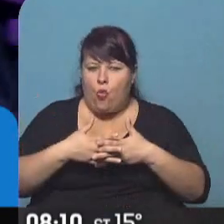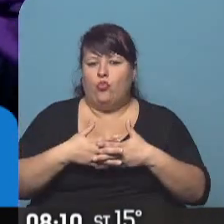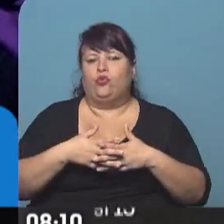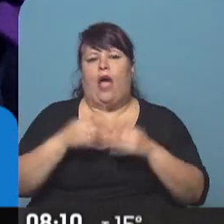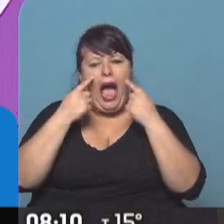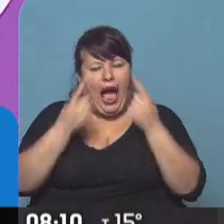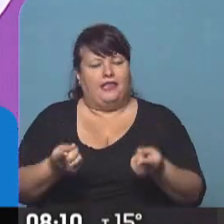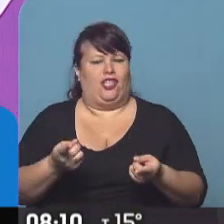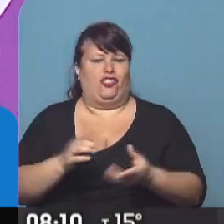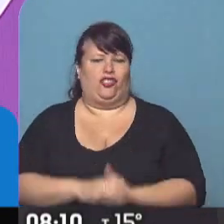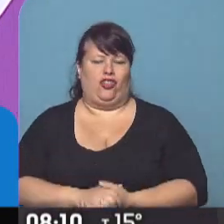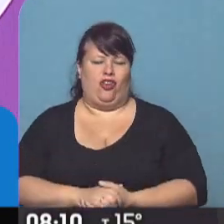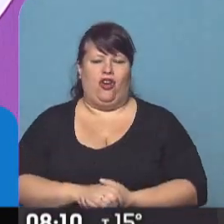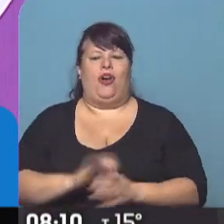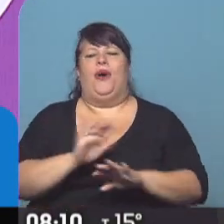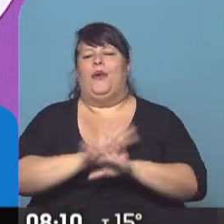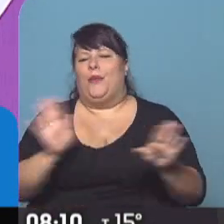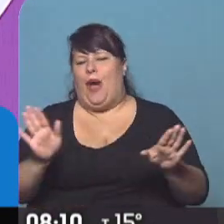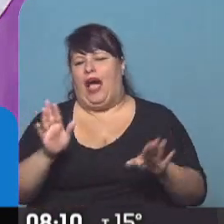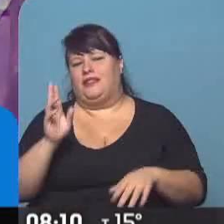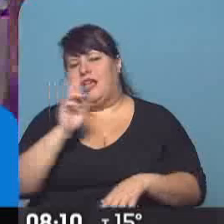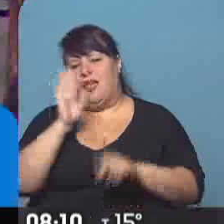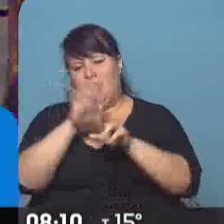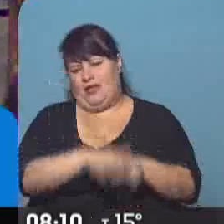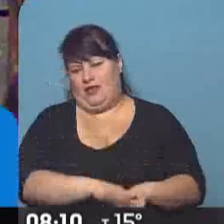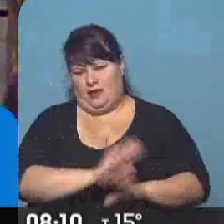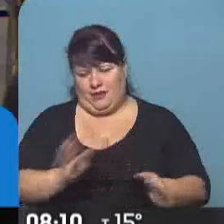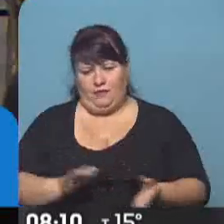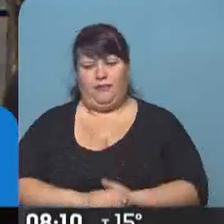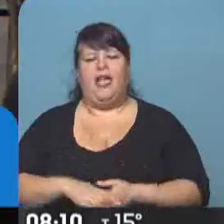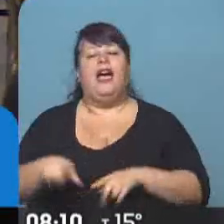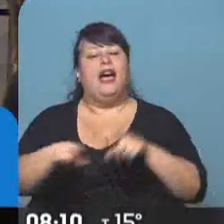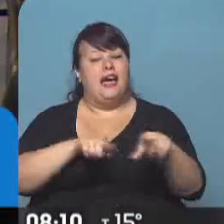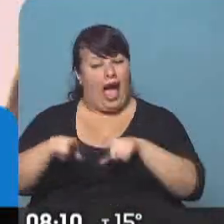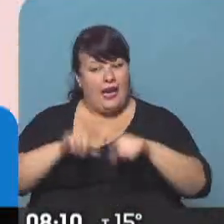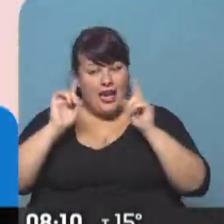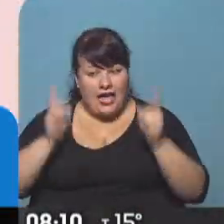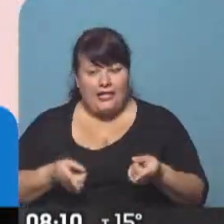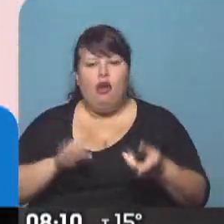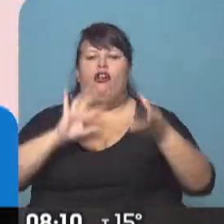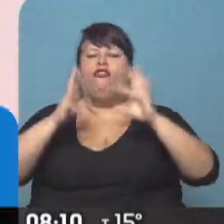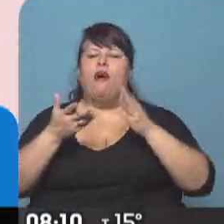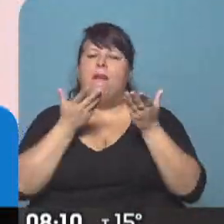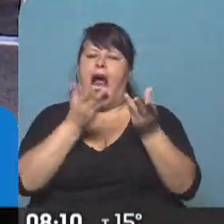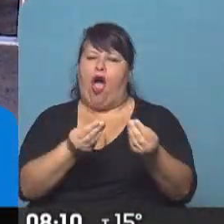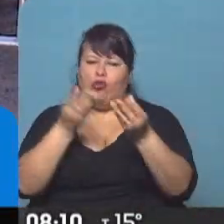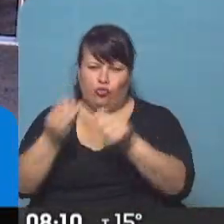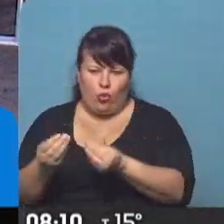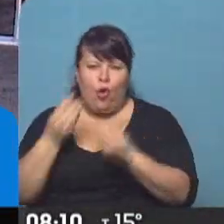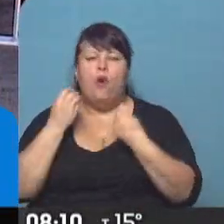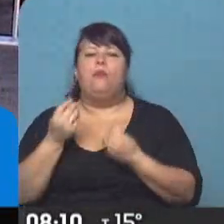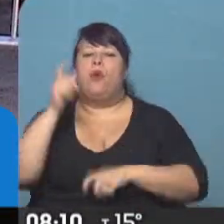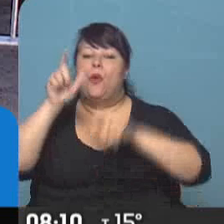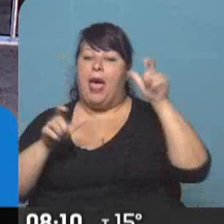más atenta, que no haya ninguna persona menos. La carrera también tiene carácter solidario, ya que